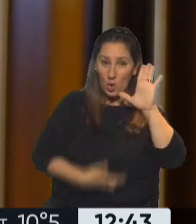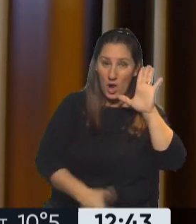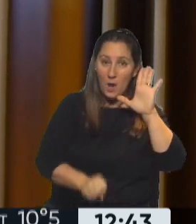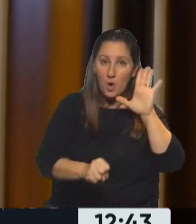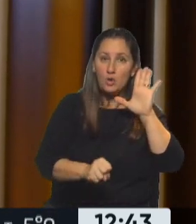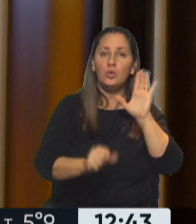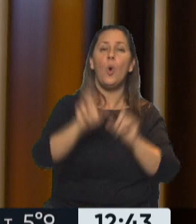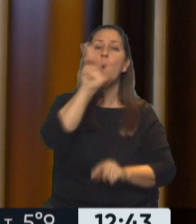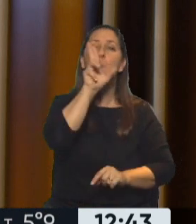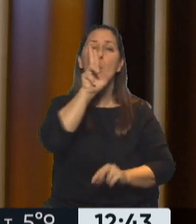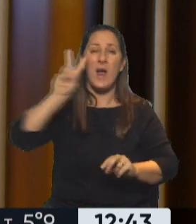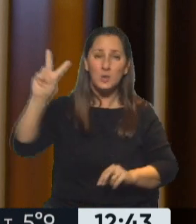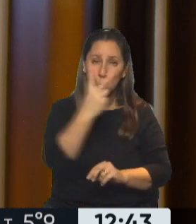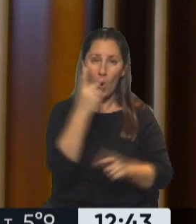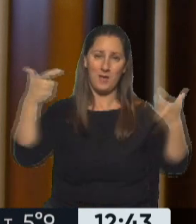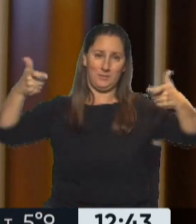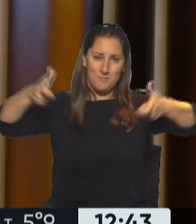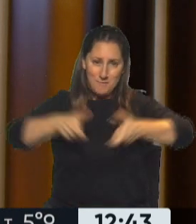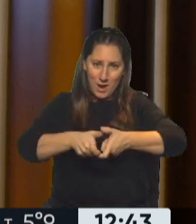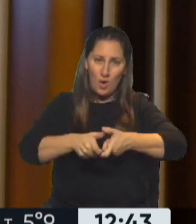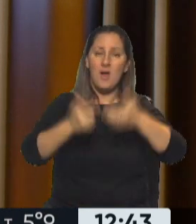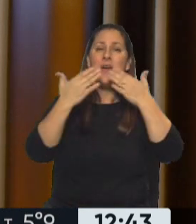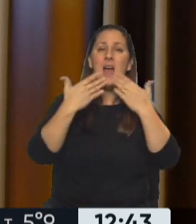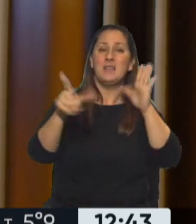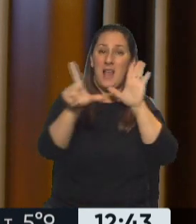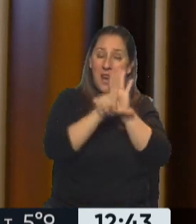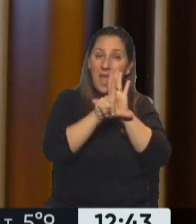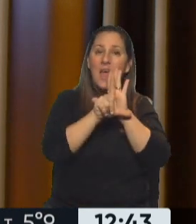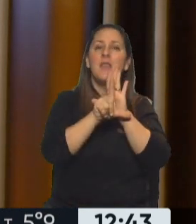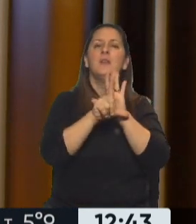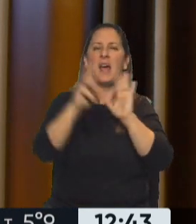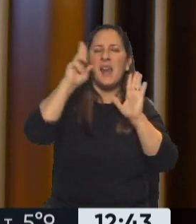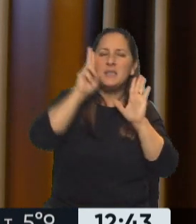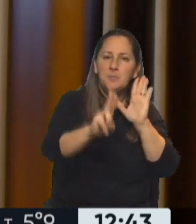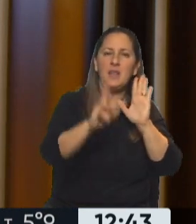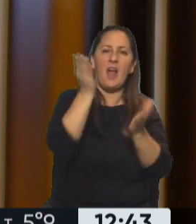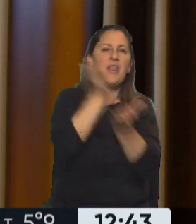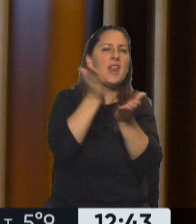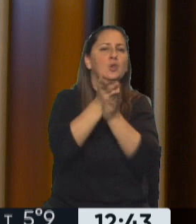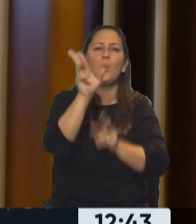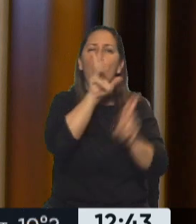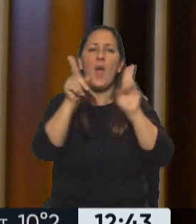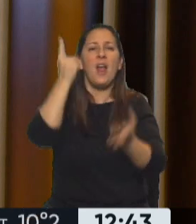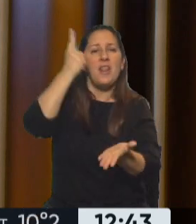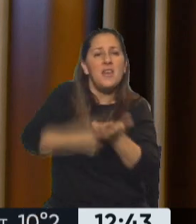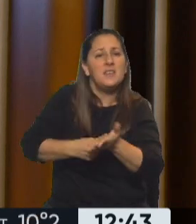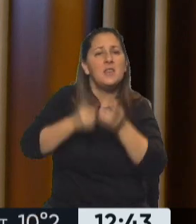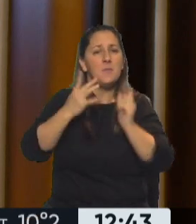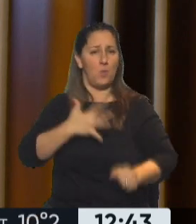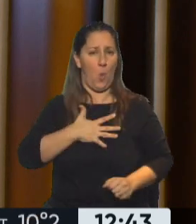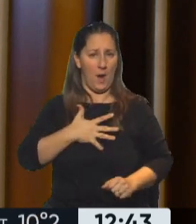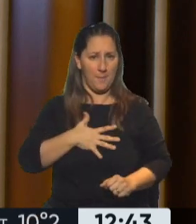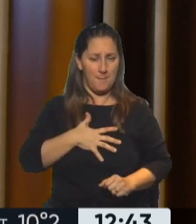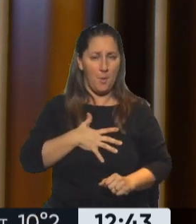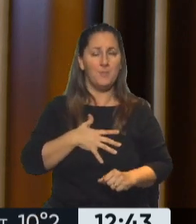van a morir menos mujeres y que también gracias a la legalización del aborto se respeta el derecho de las mujeres a decidir sobre su propio cuerpo.